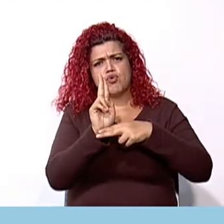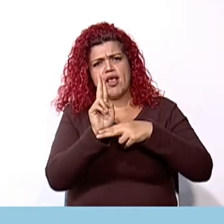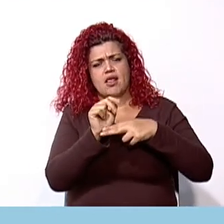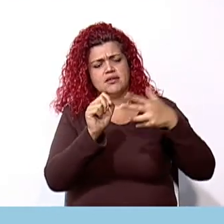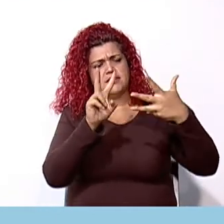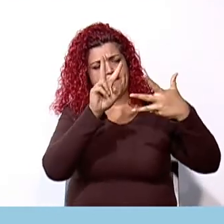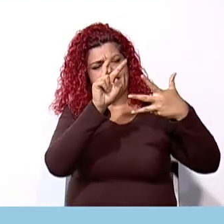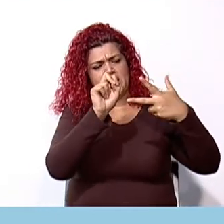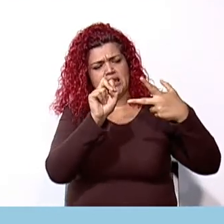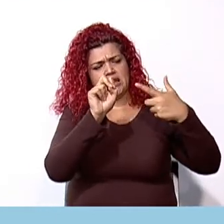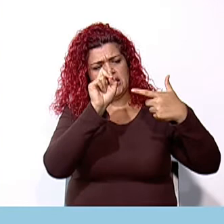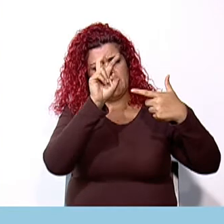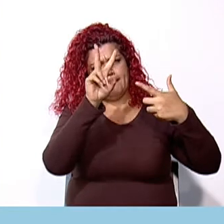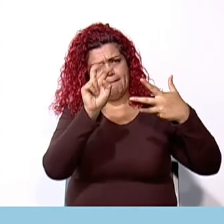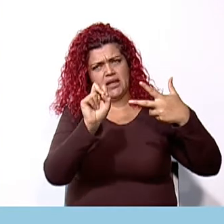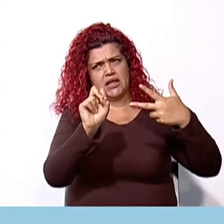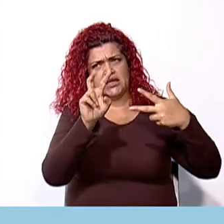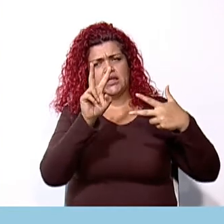unidades.